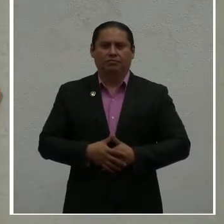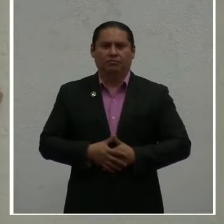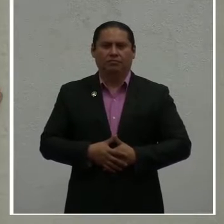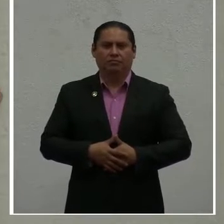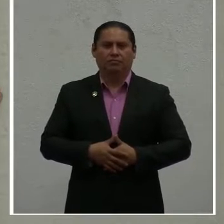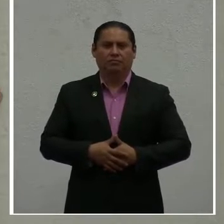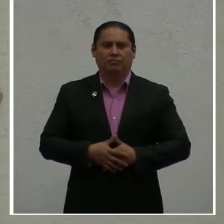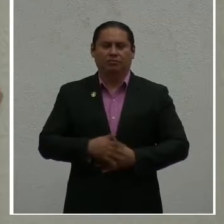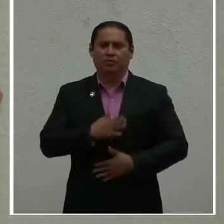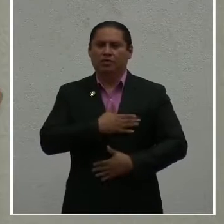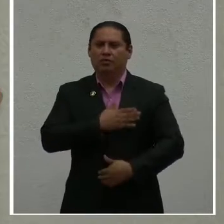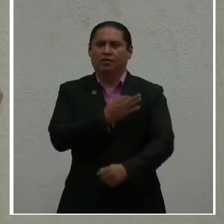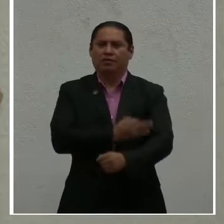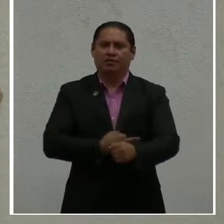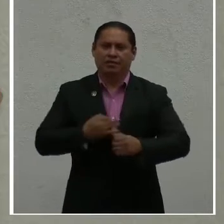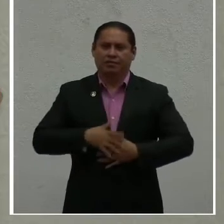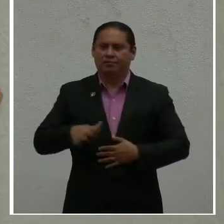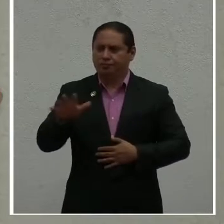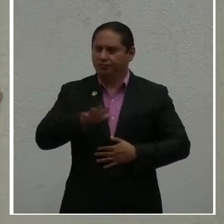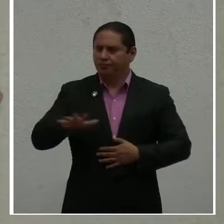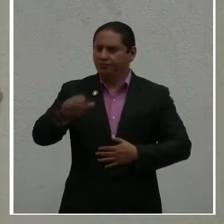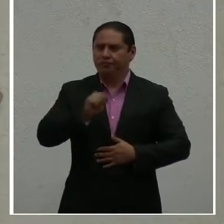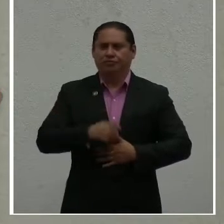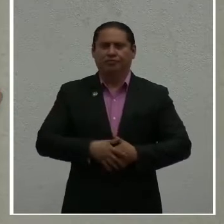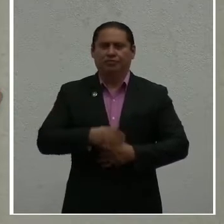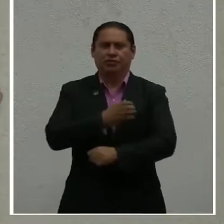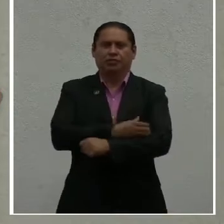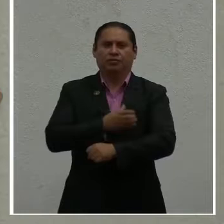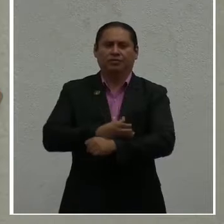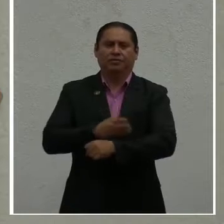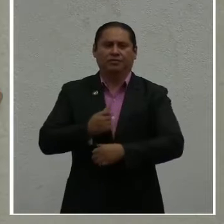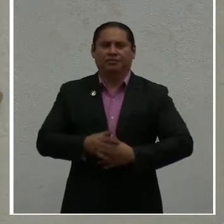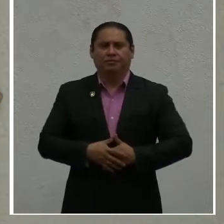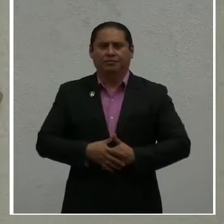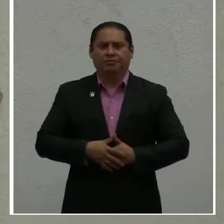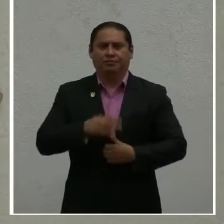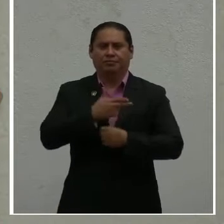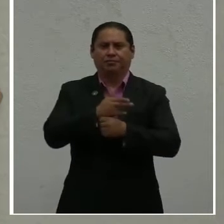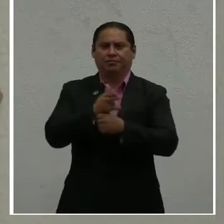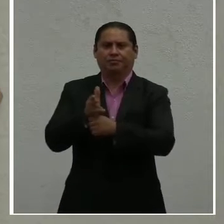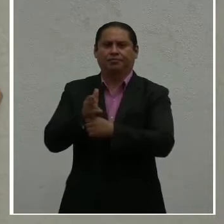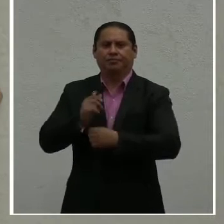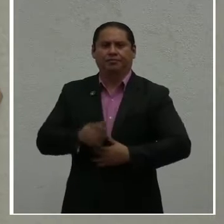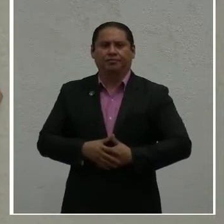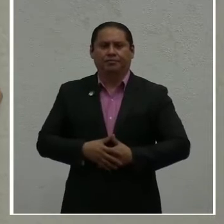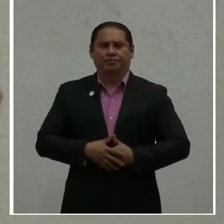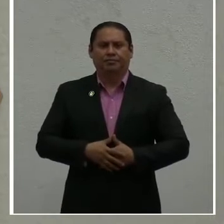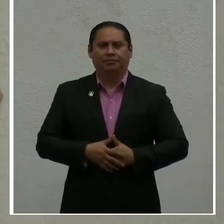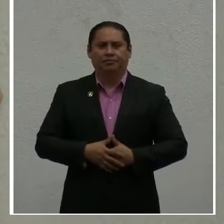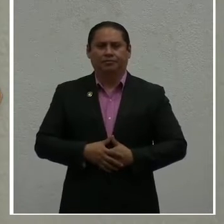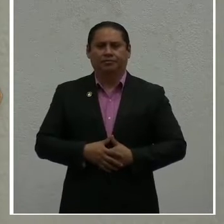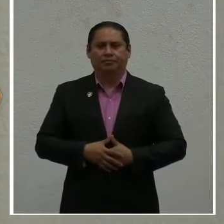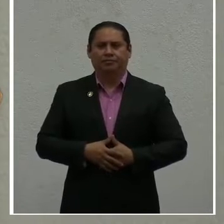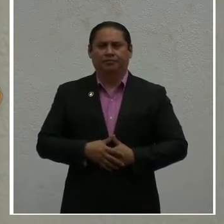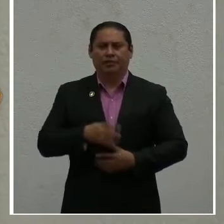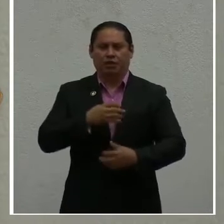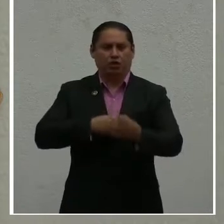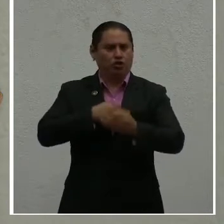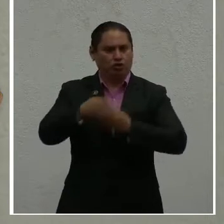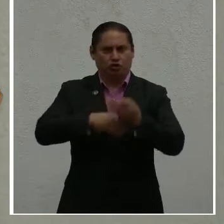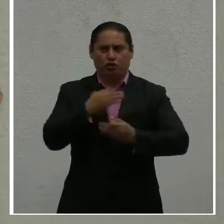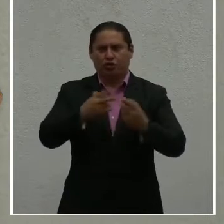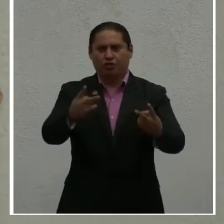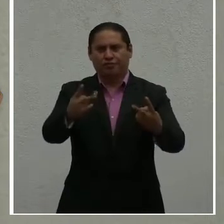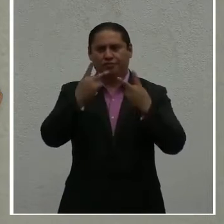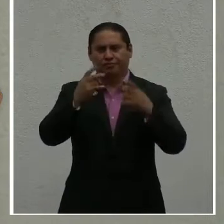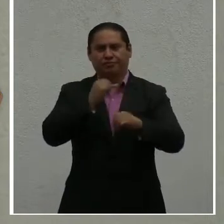Muy buenas tardes a todos, compañeros, medios de comunicación y a las plataformas digitales que nos